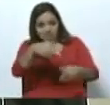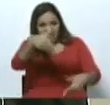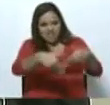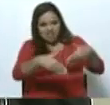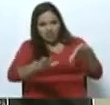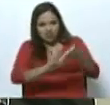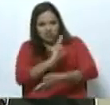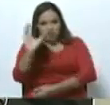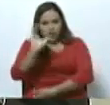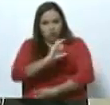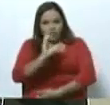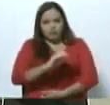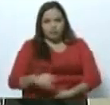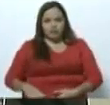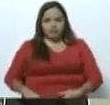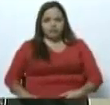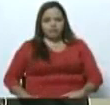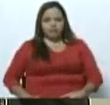en Colombia.